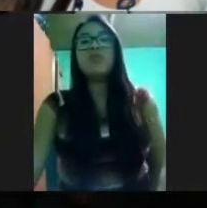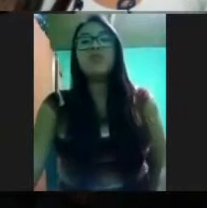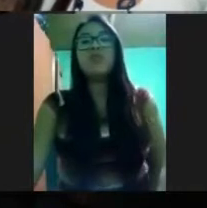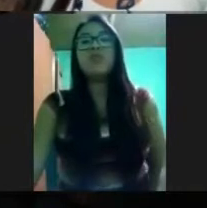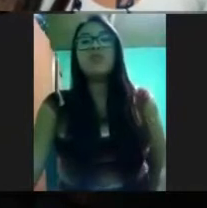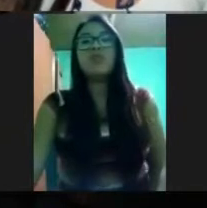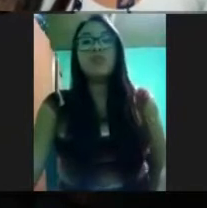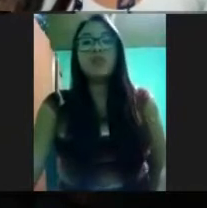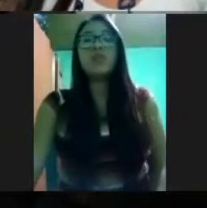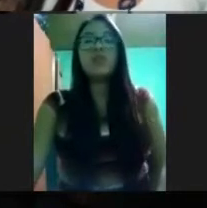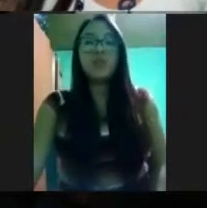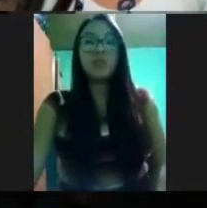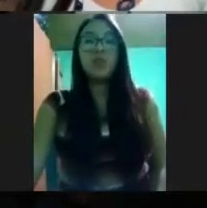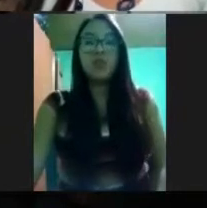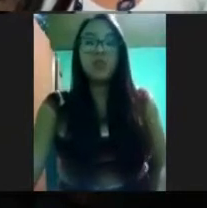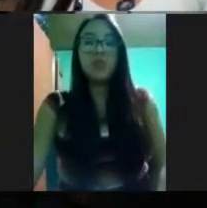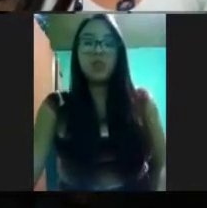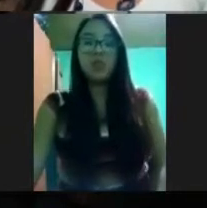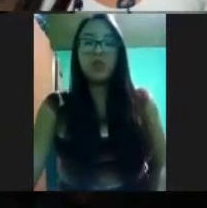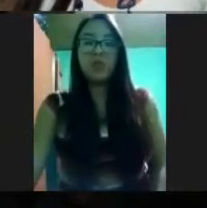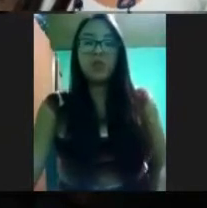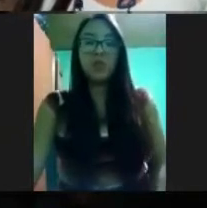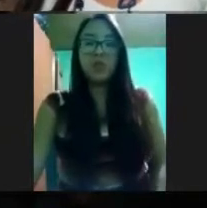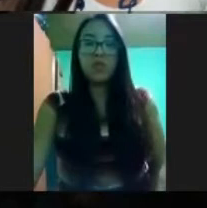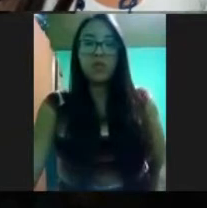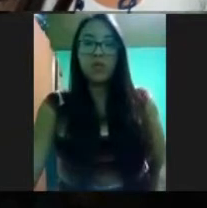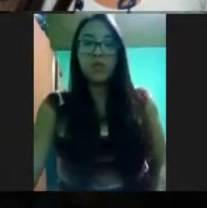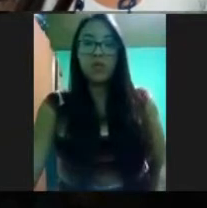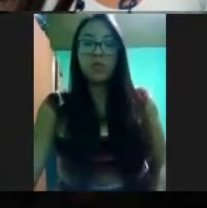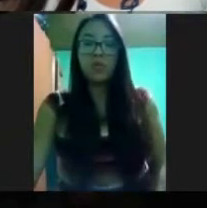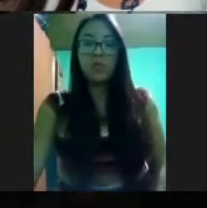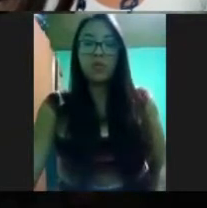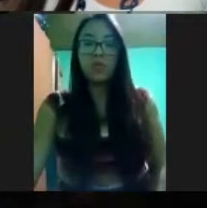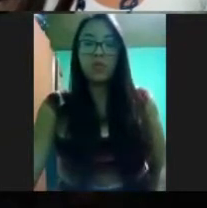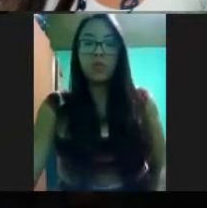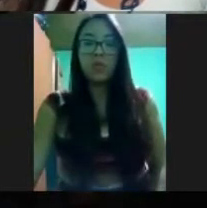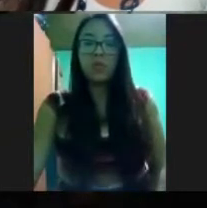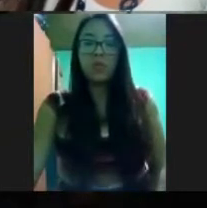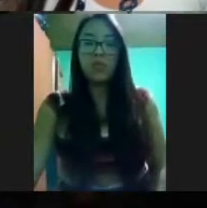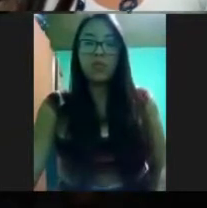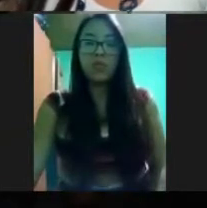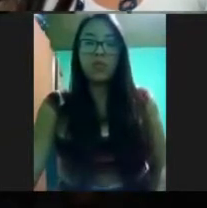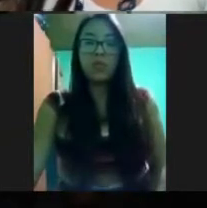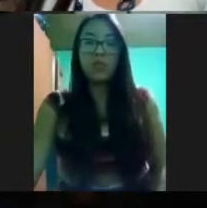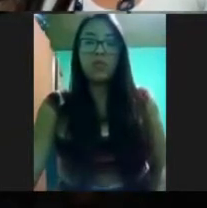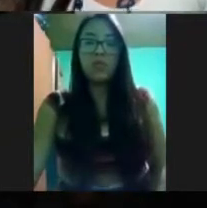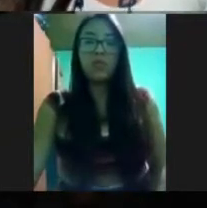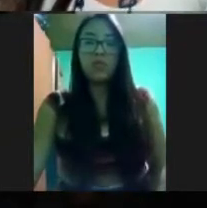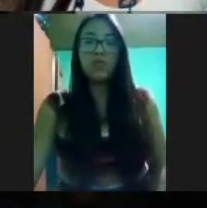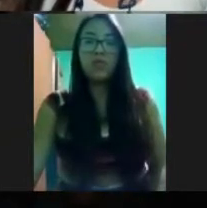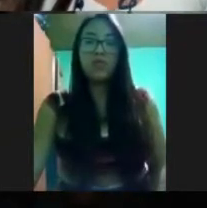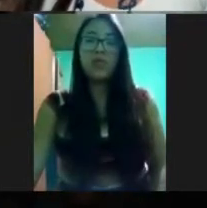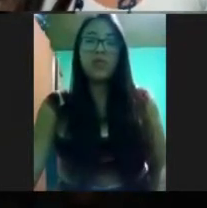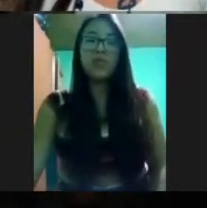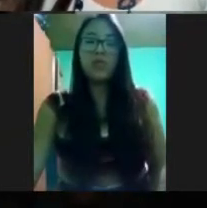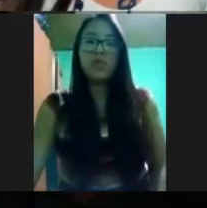desigualdad que hay, ¿verdad? También el mal manejo de recursos, porque se invierte mucho más en otras situaciones o en otros programas y